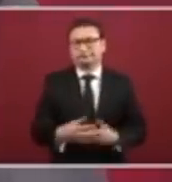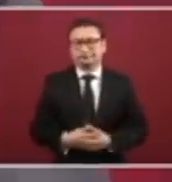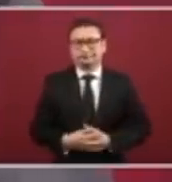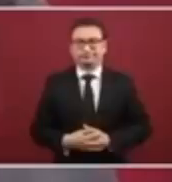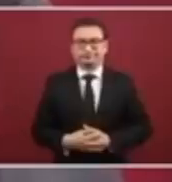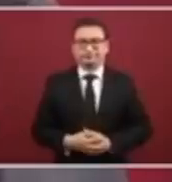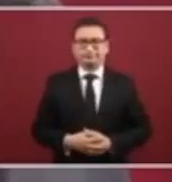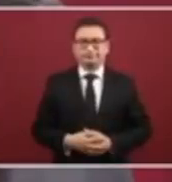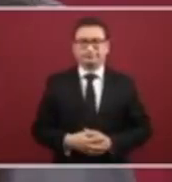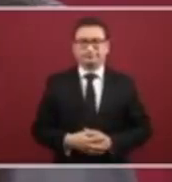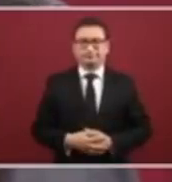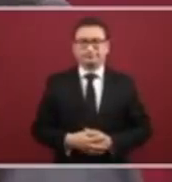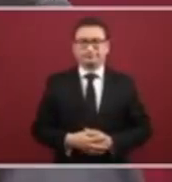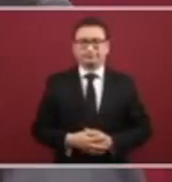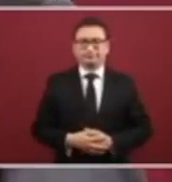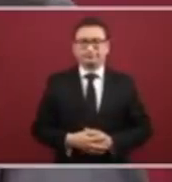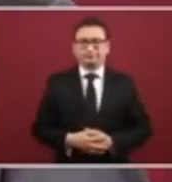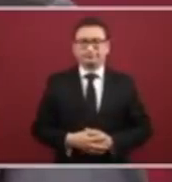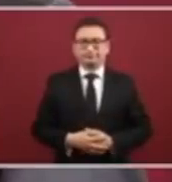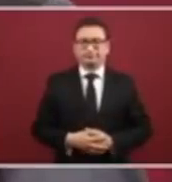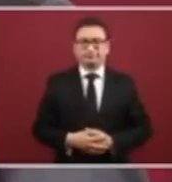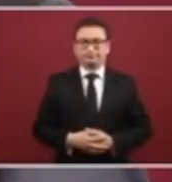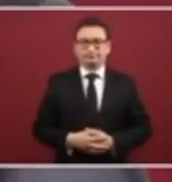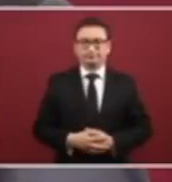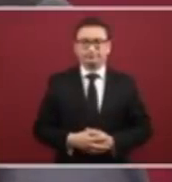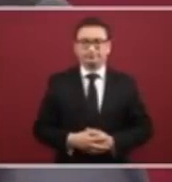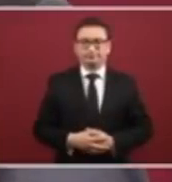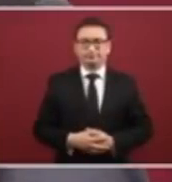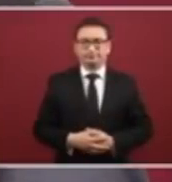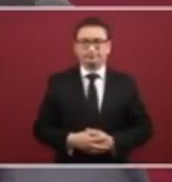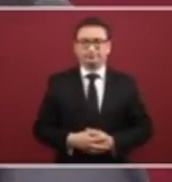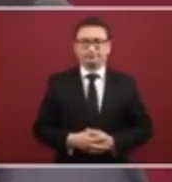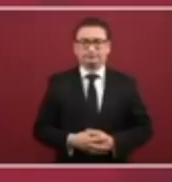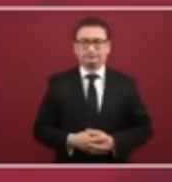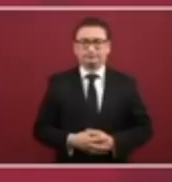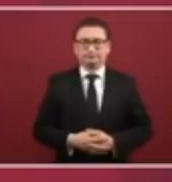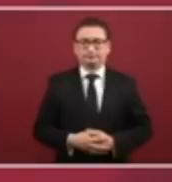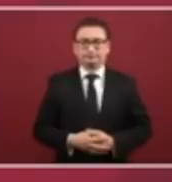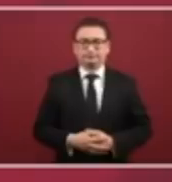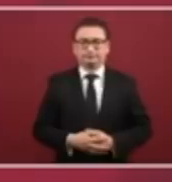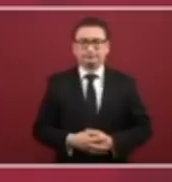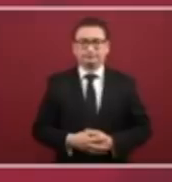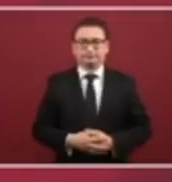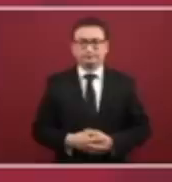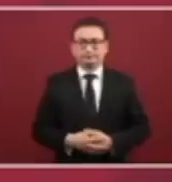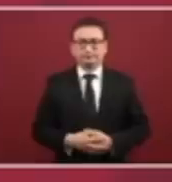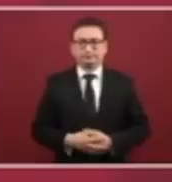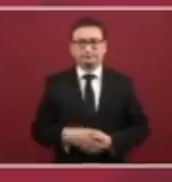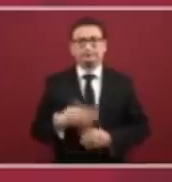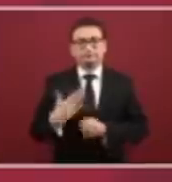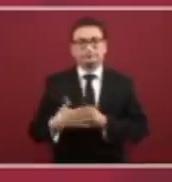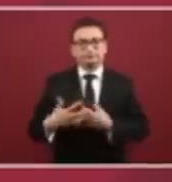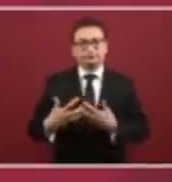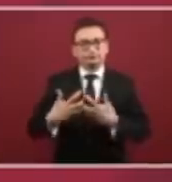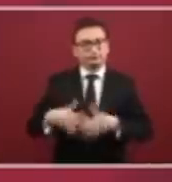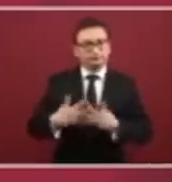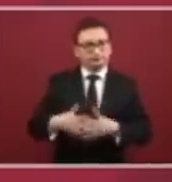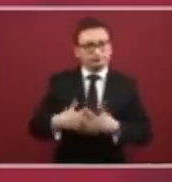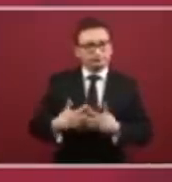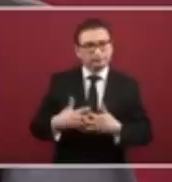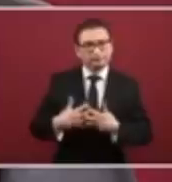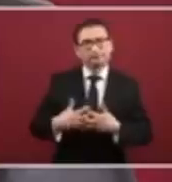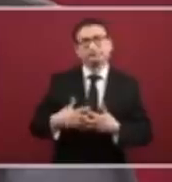como se ofreció, la construcción de la refinería de Dos Bocas,